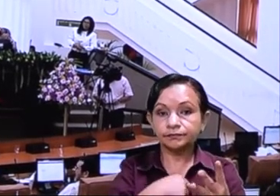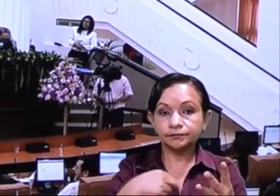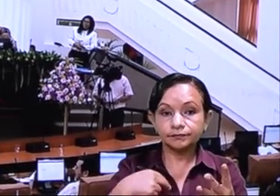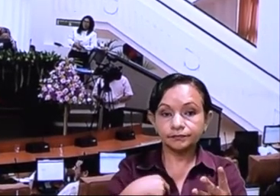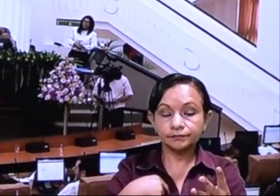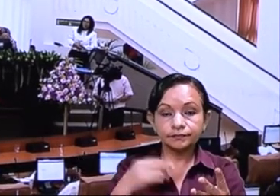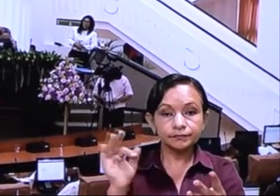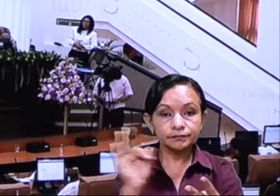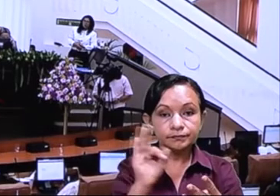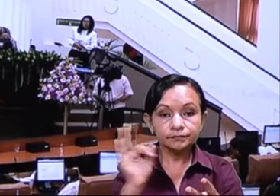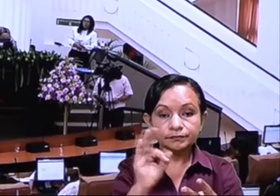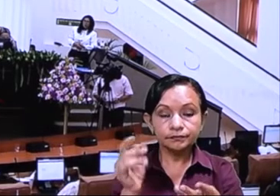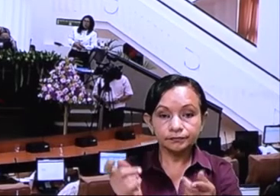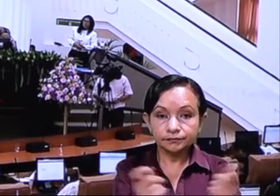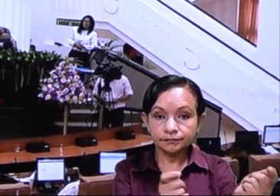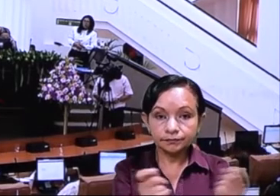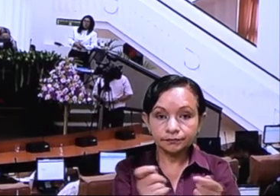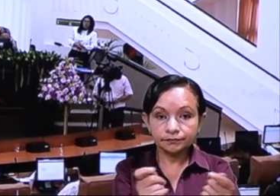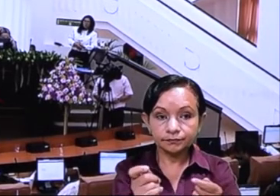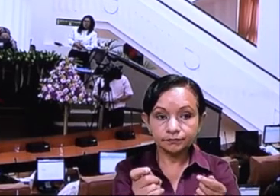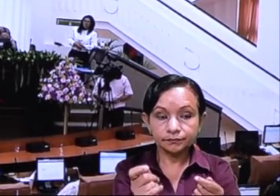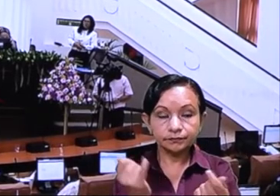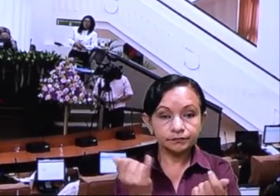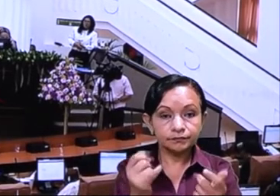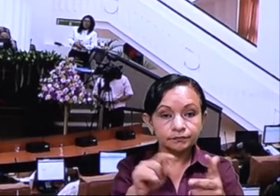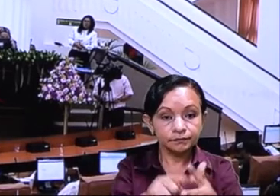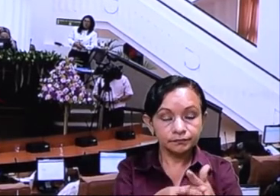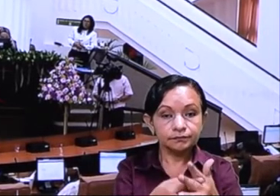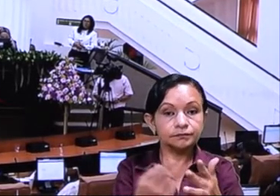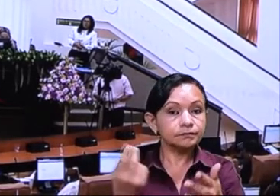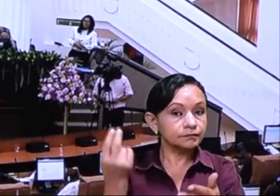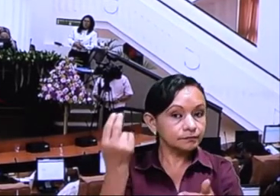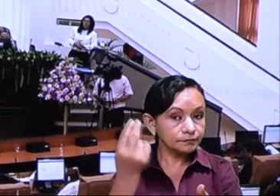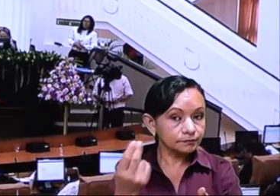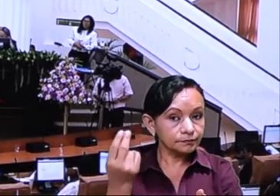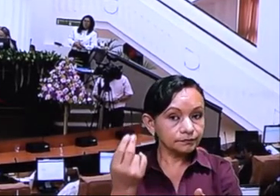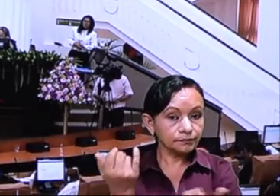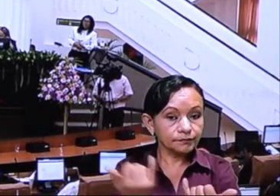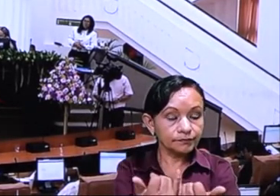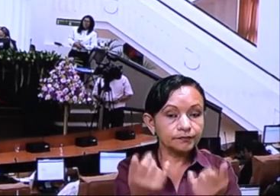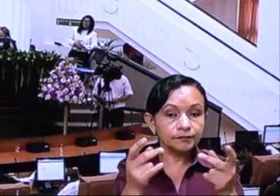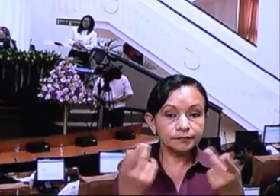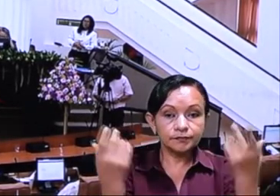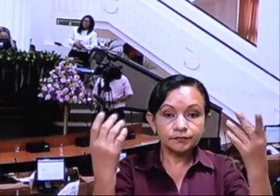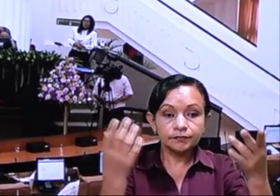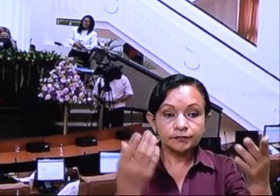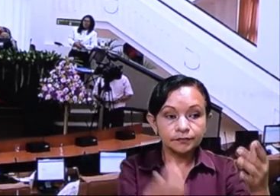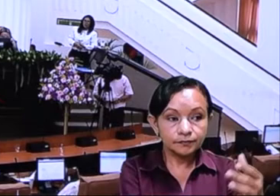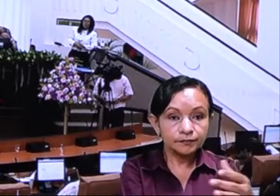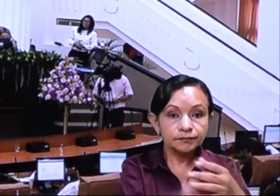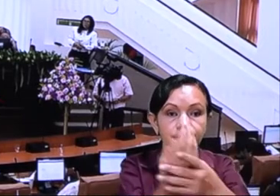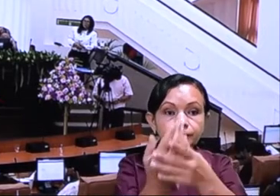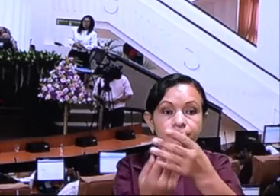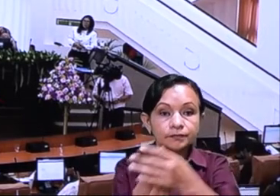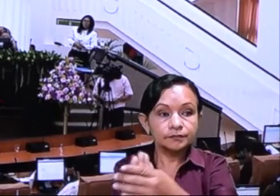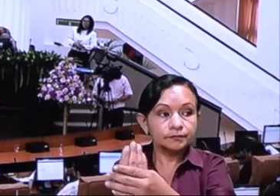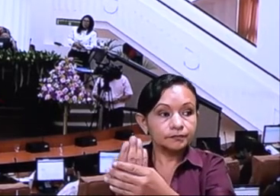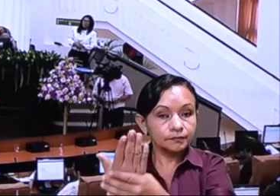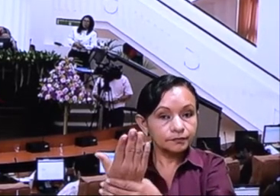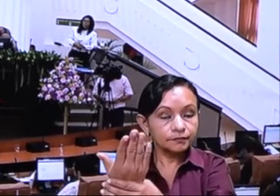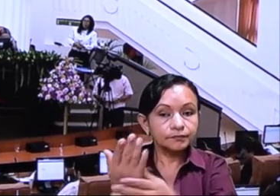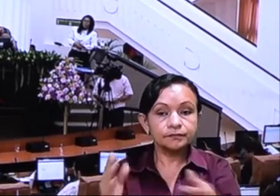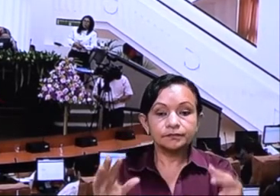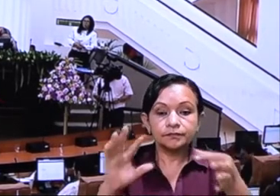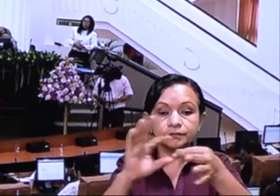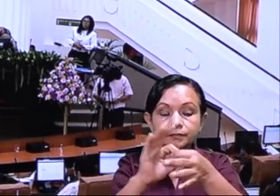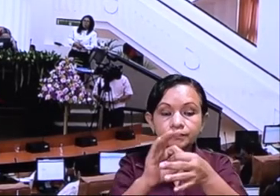de métodos de control integrado y principios de aplicación para los productos agrícolas cultivados conjuntamente